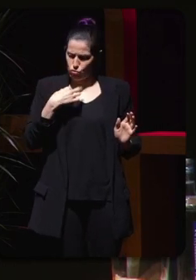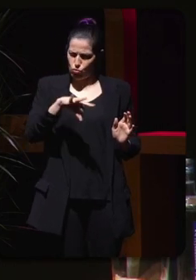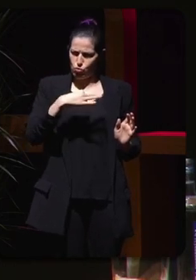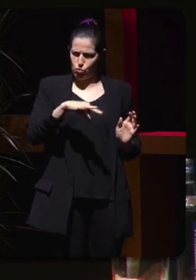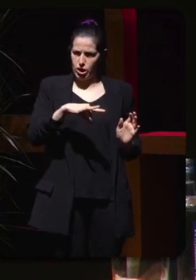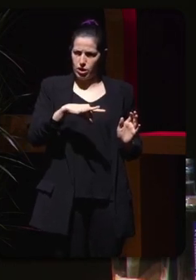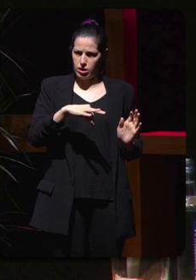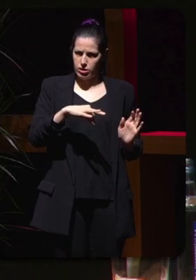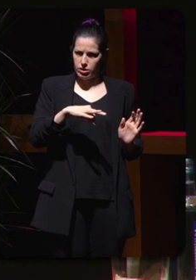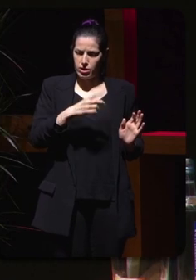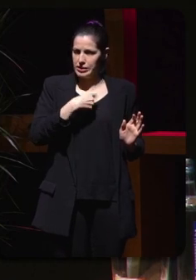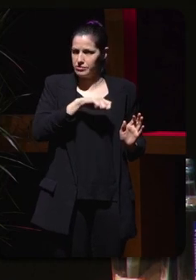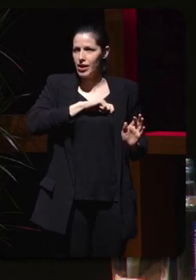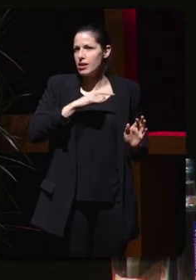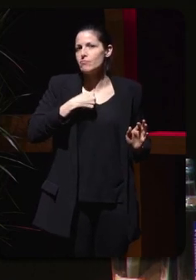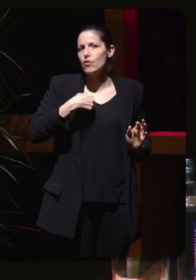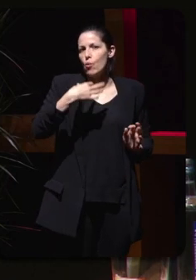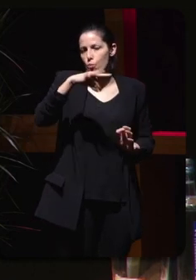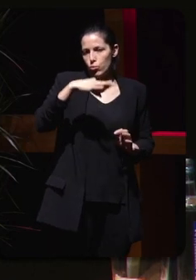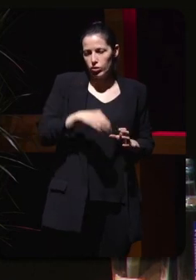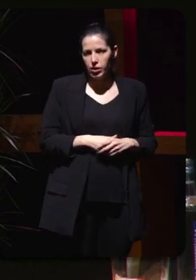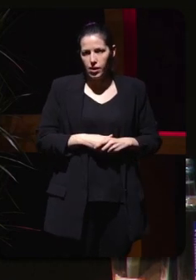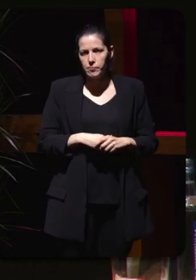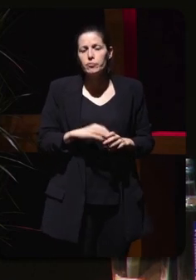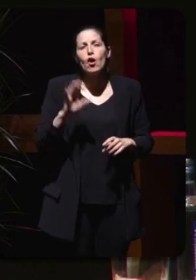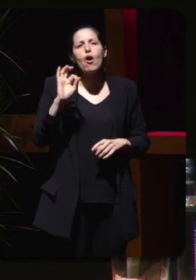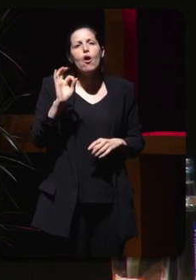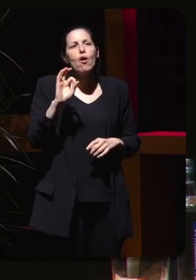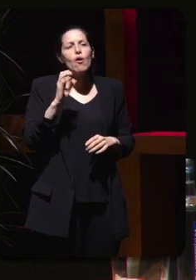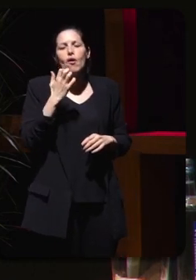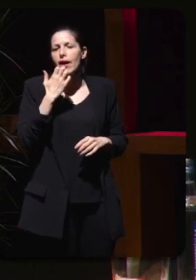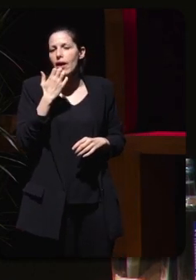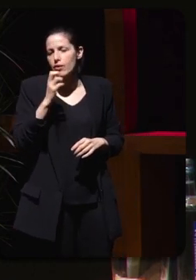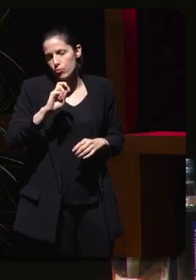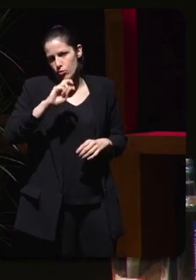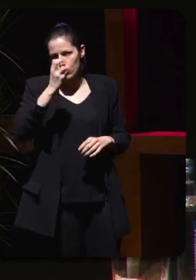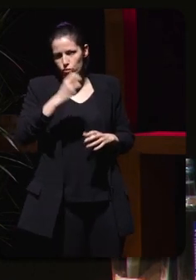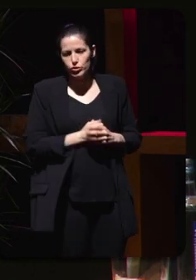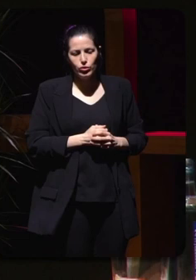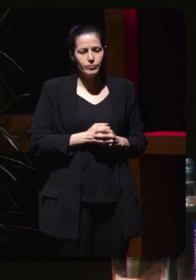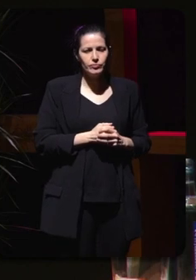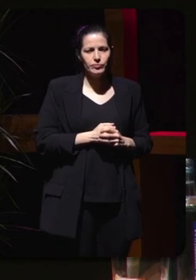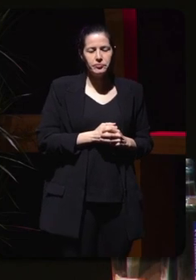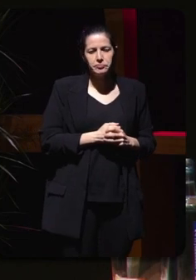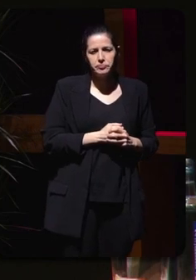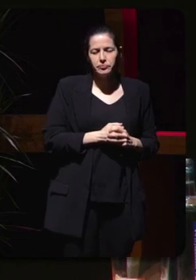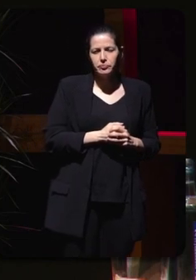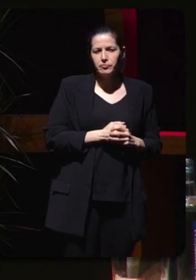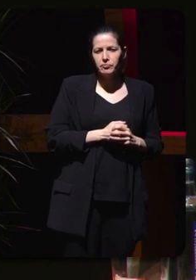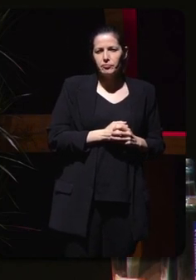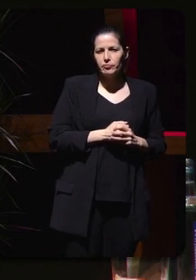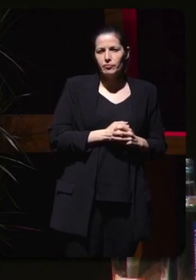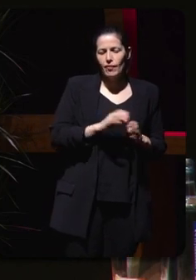España sí, ¿no? Luego, por ejemplo, te podía suceder que en la sequía subsahariana que hubo en los años 70, consigo